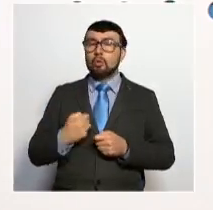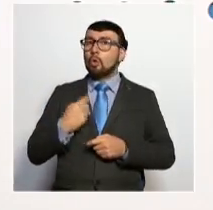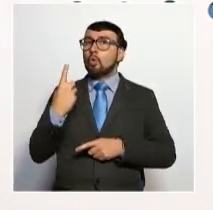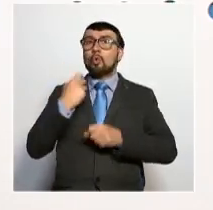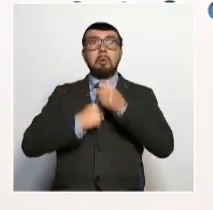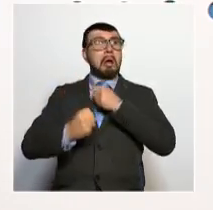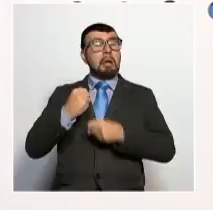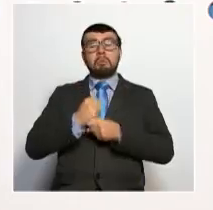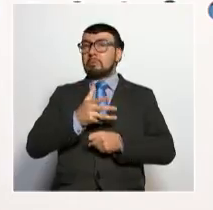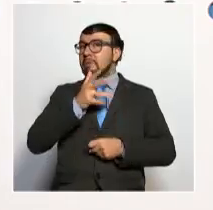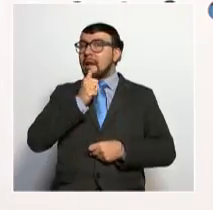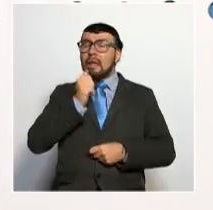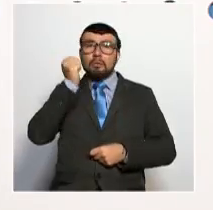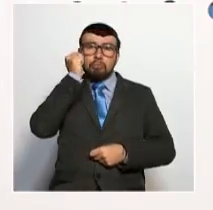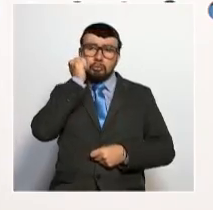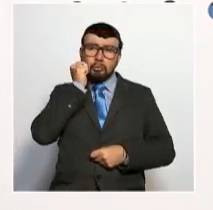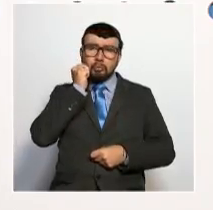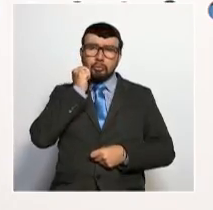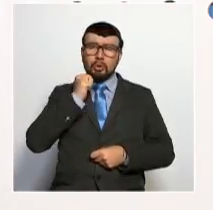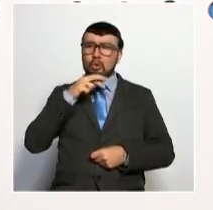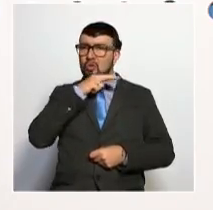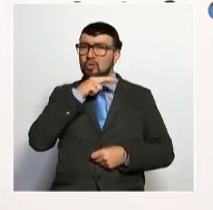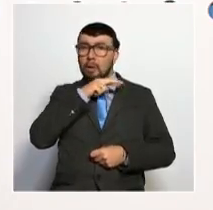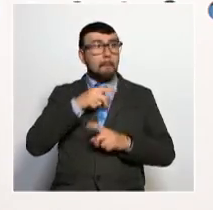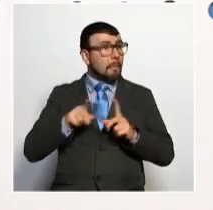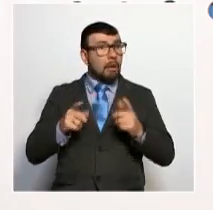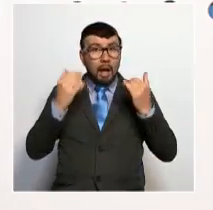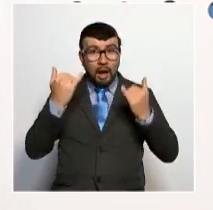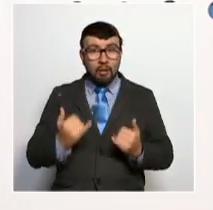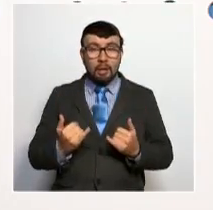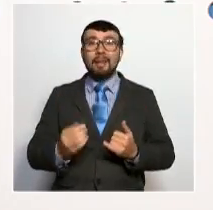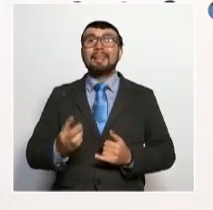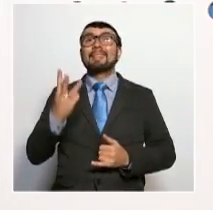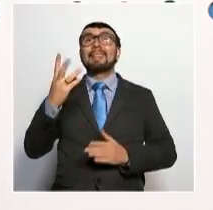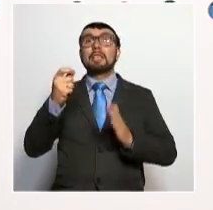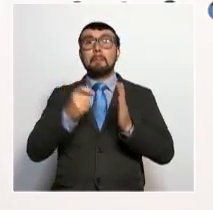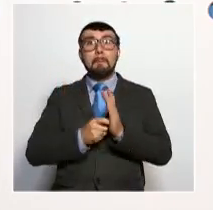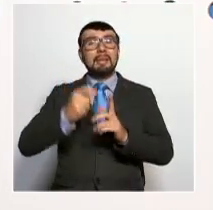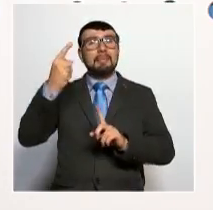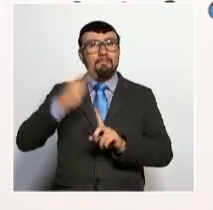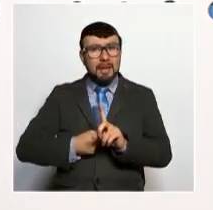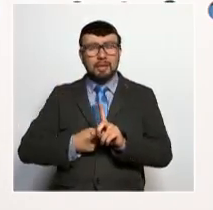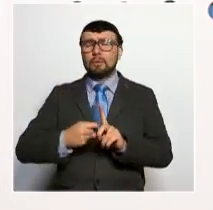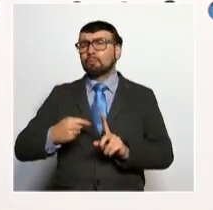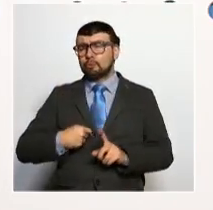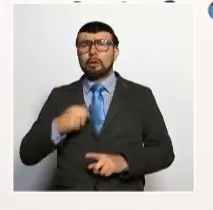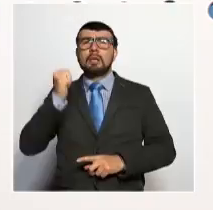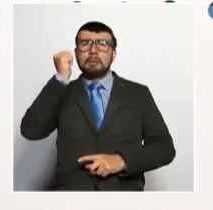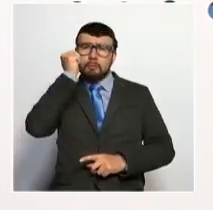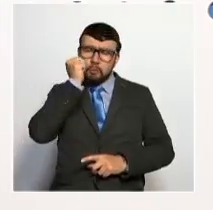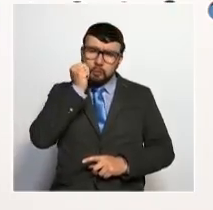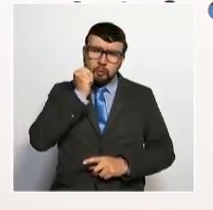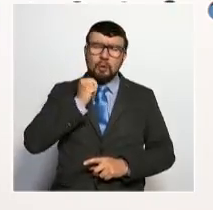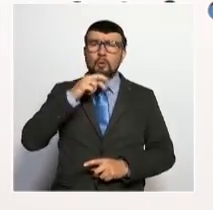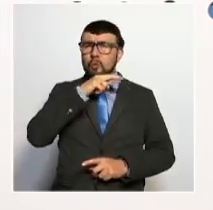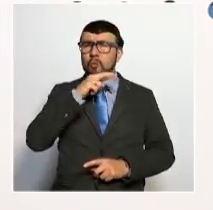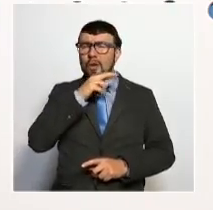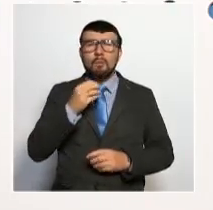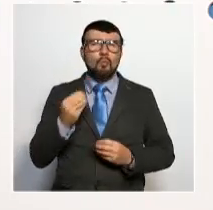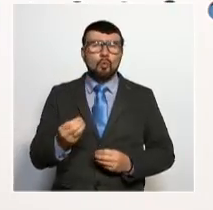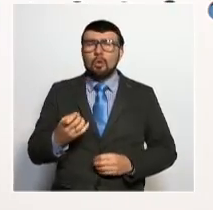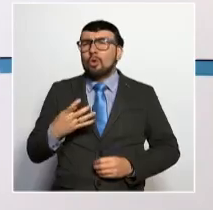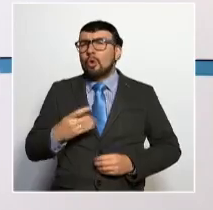ahora después me llega 3 veces por mes y mucho dolor bajito. Quisiera saber al respecto. Gracias,